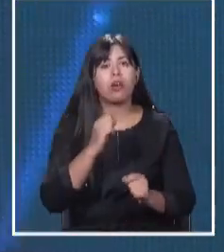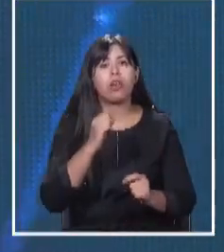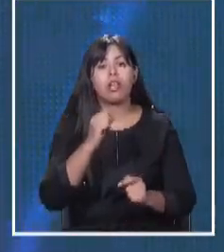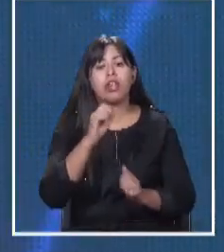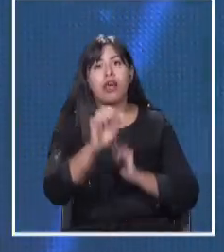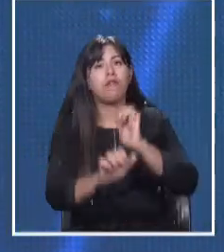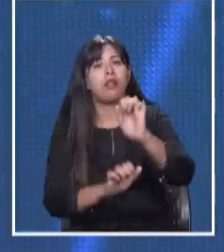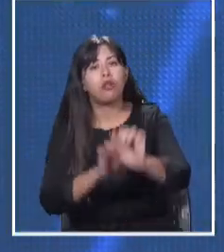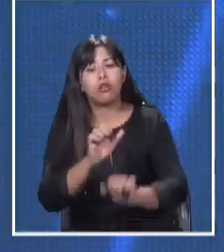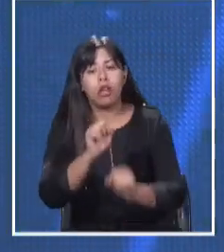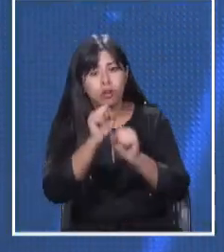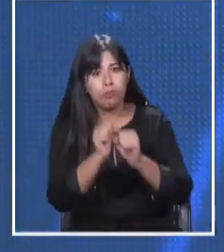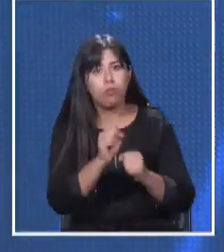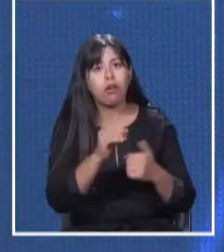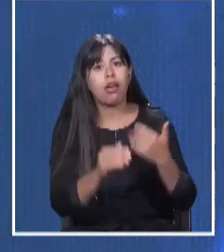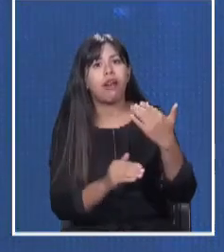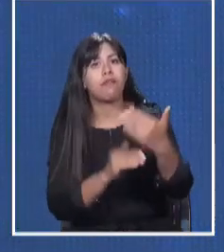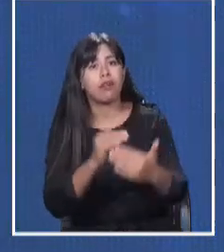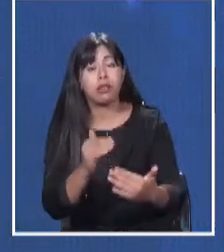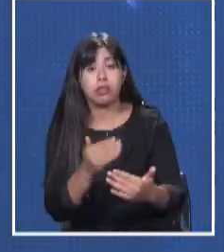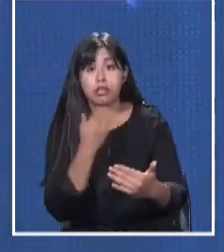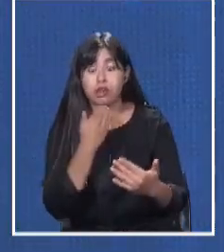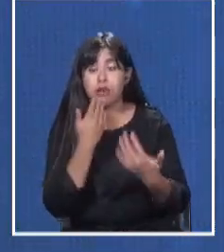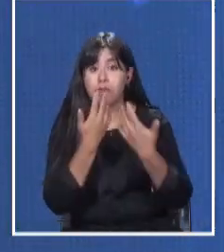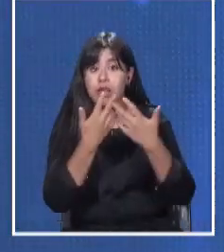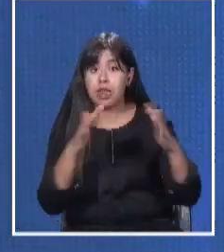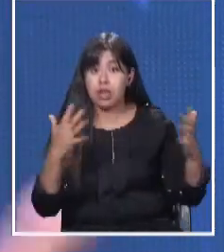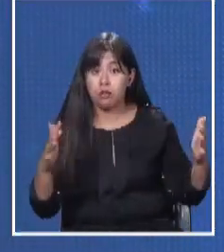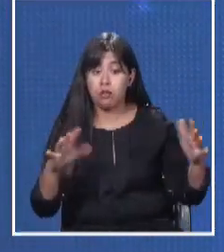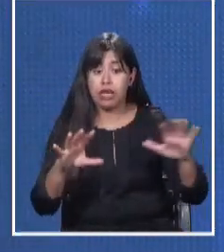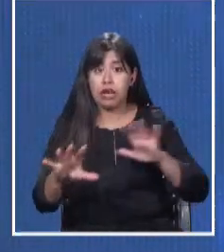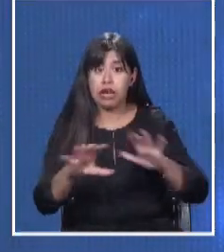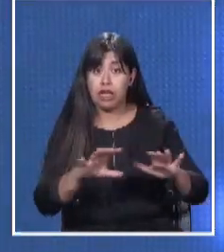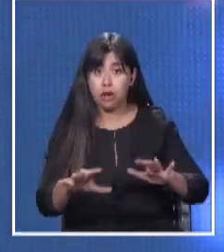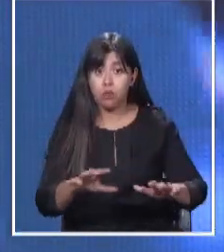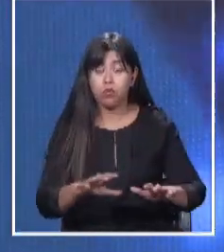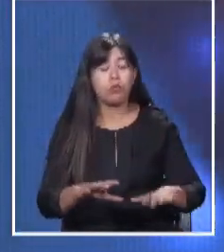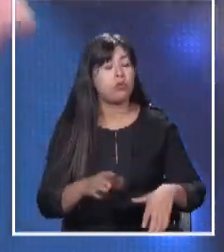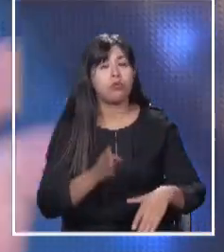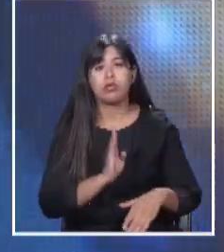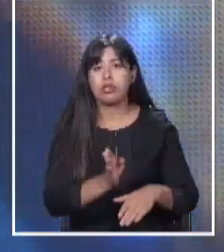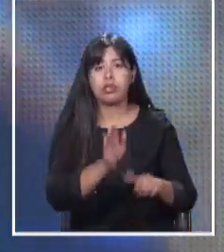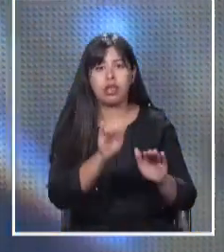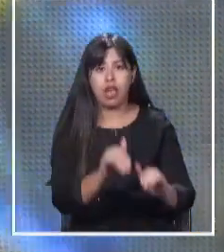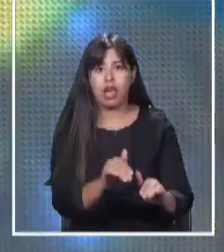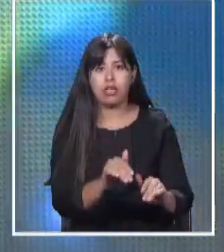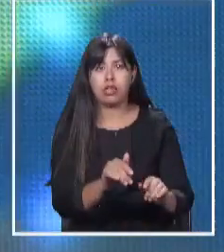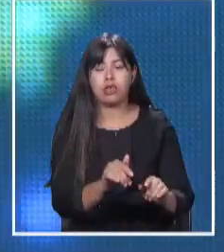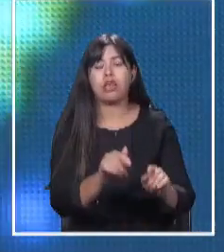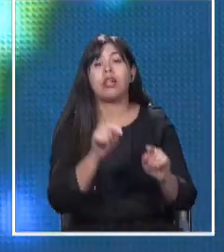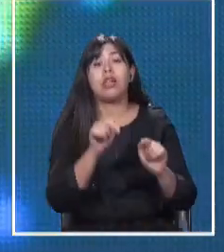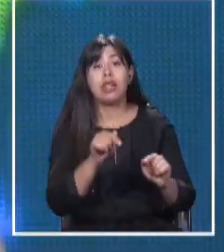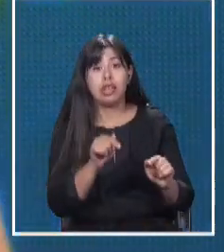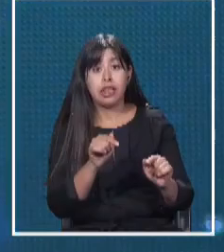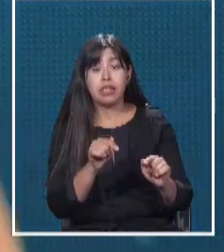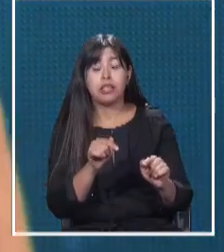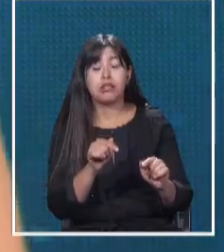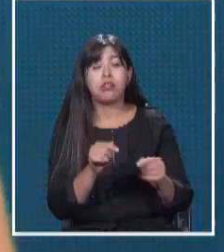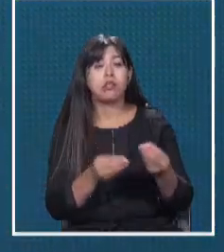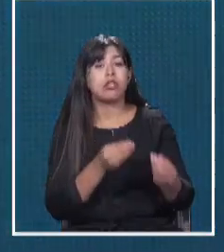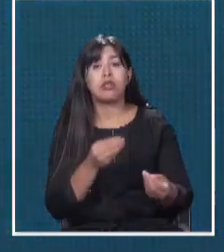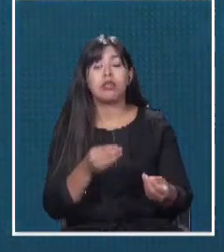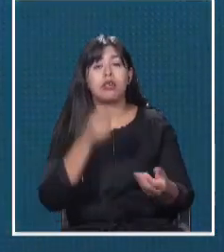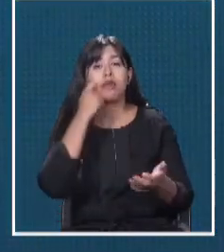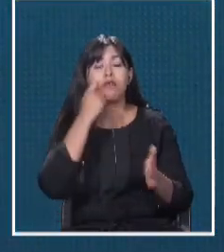seguir avanzando, pero que también la naturaleza y los recursos sigan estando ahí. Y en ese sentido se genera lo que tú dices, ¿no? Un